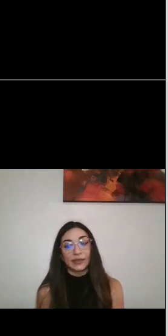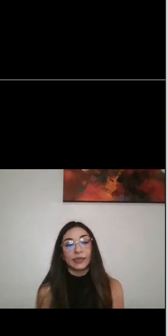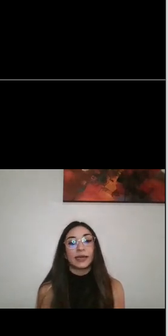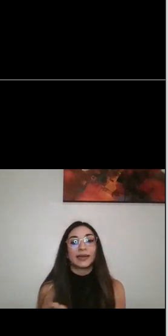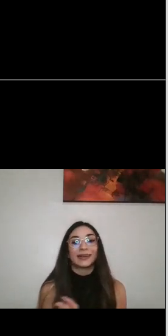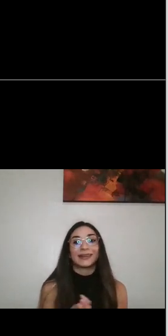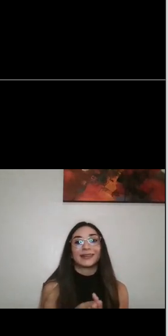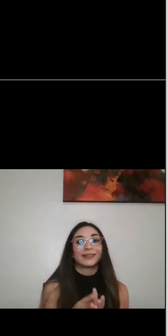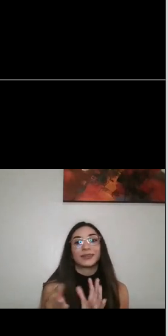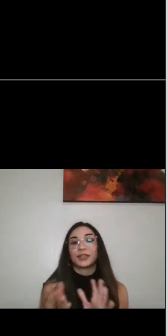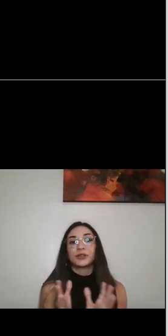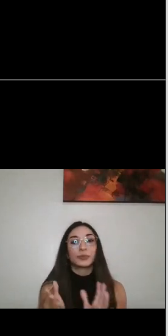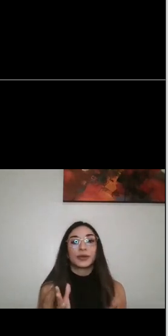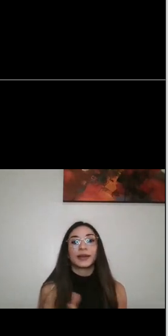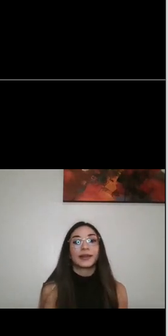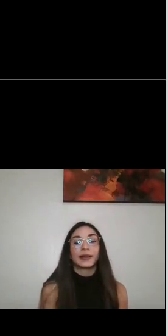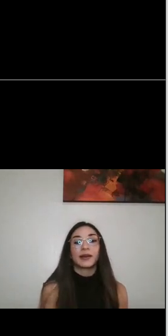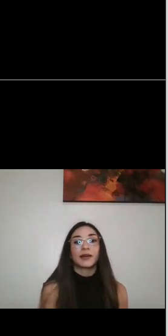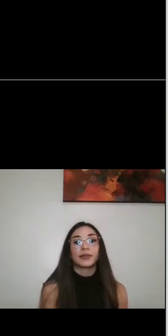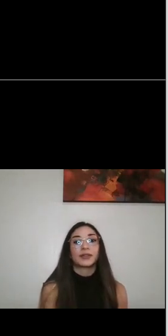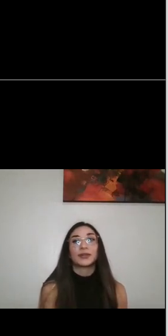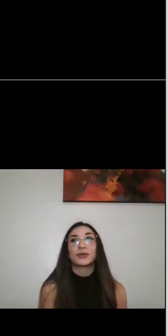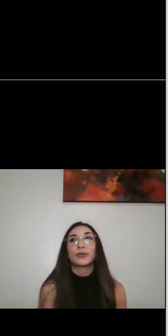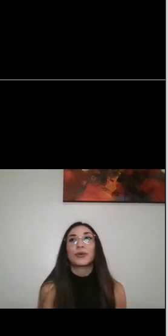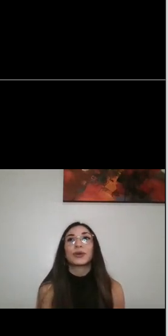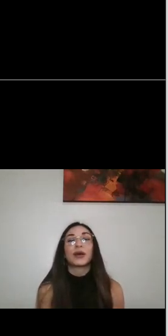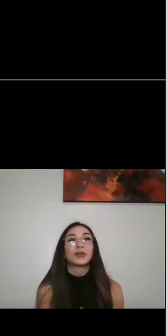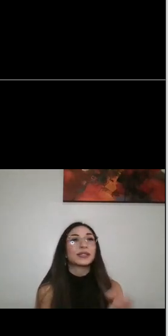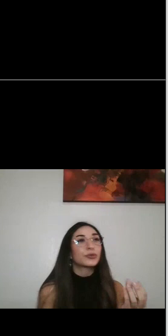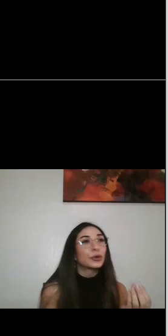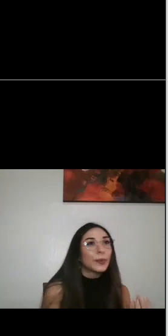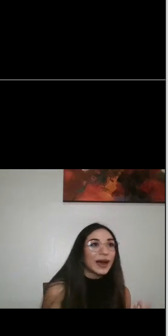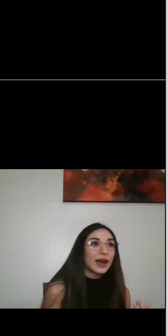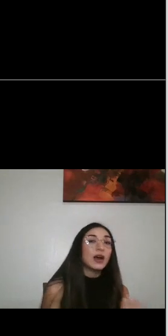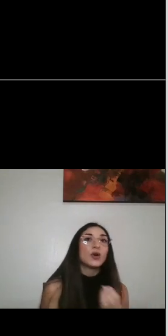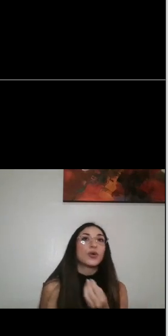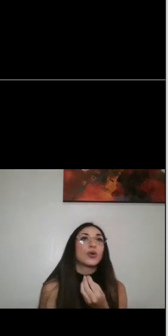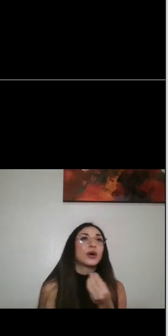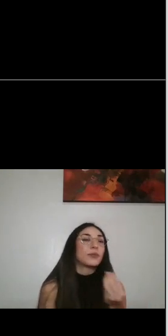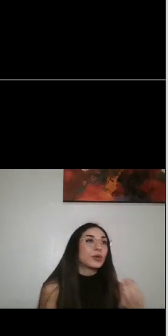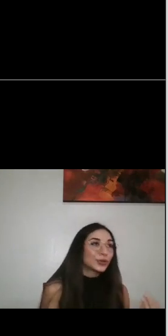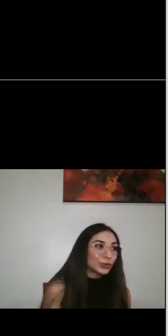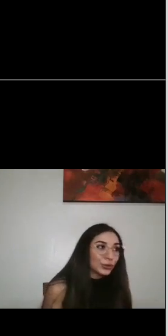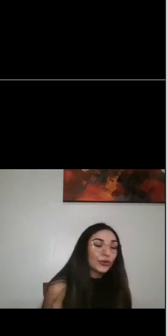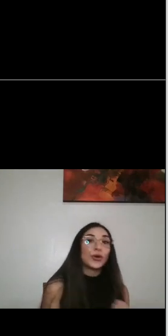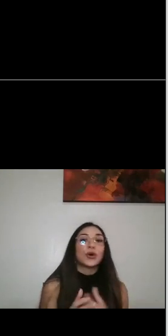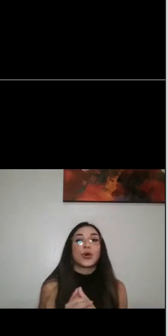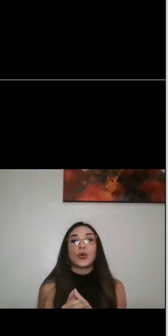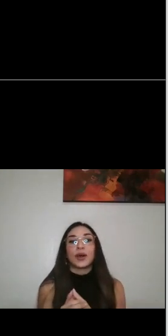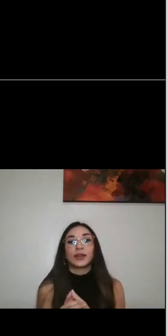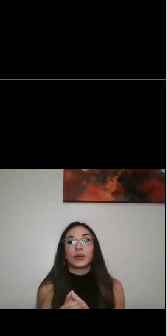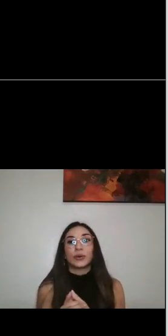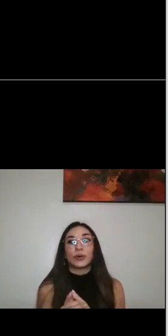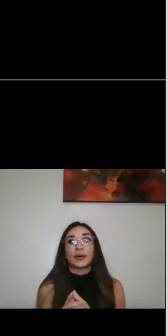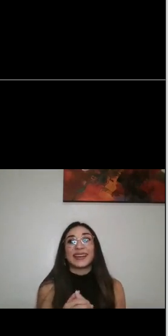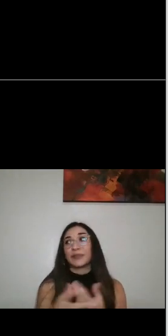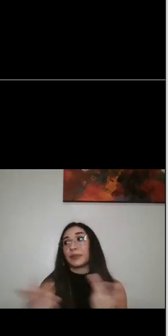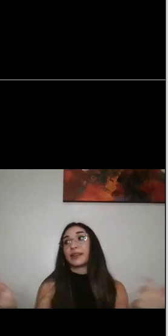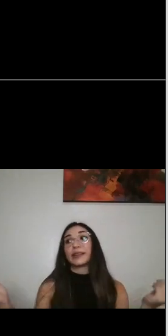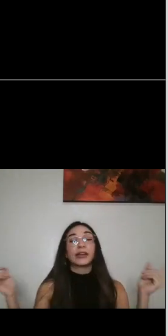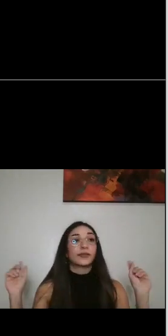leves, los niños pueden que tengan afectaciones solo cuando la voz es muy baja o a modo susurro o cuando